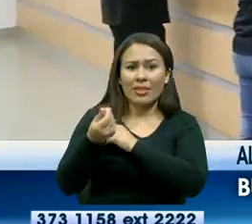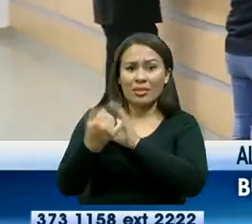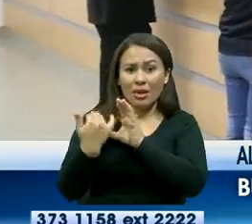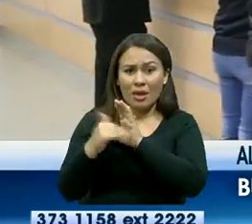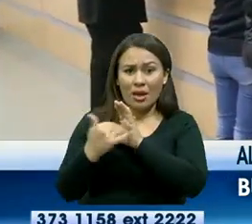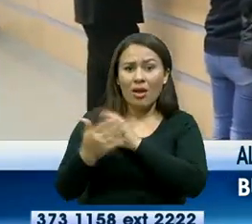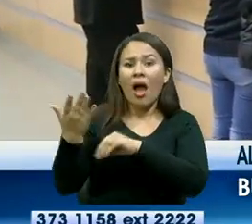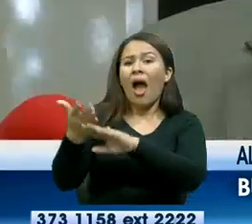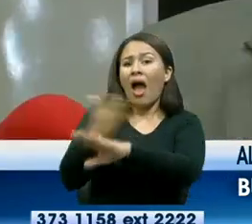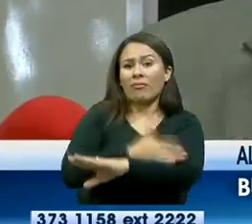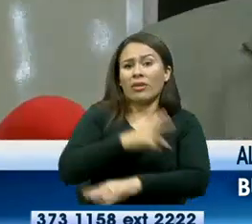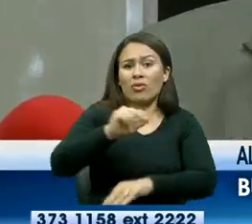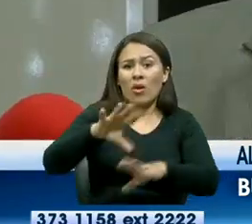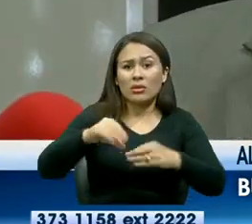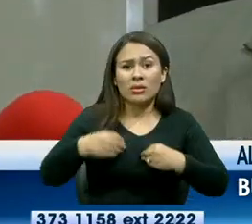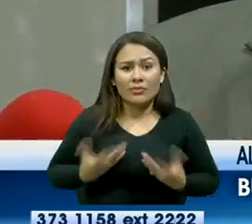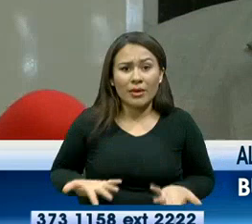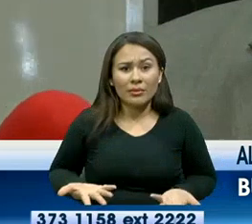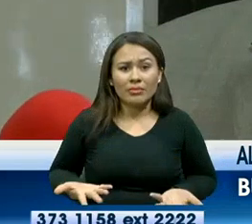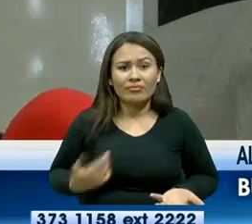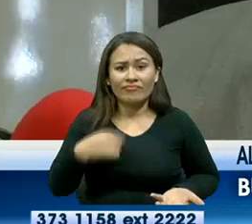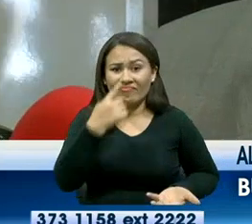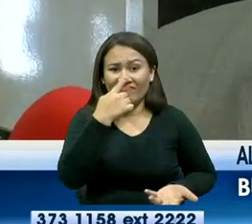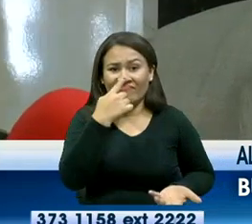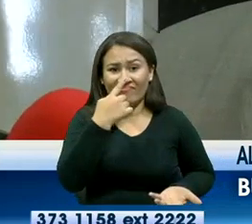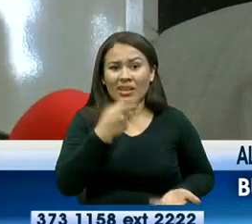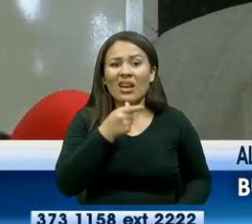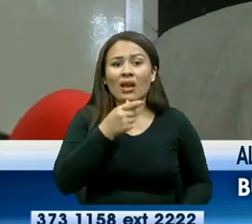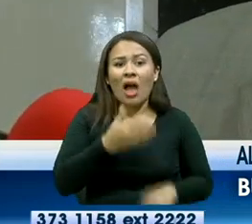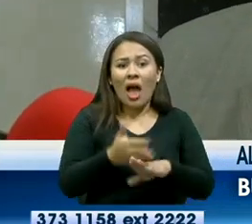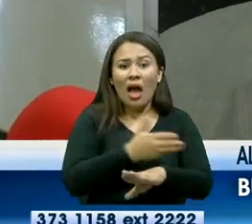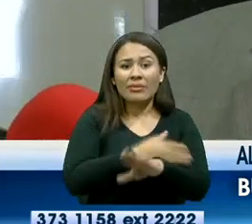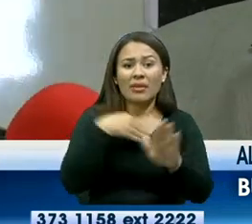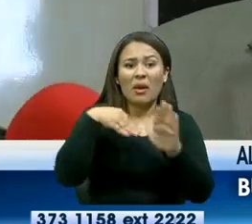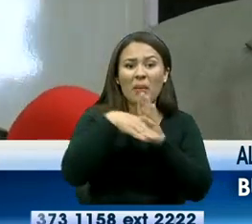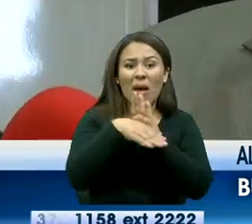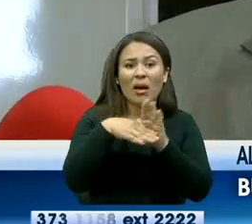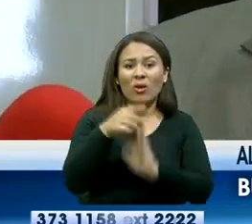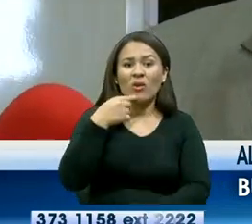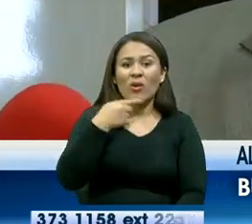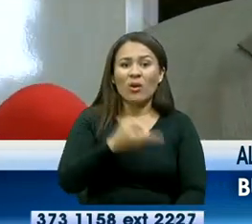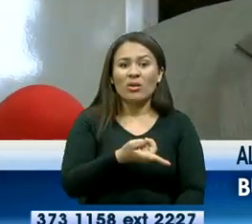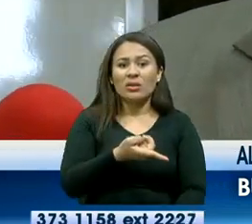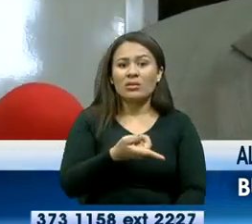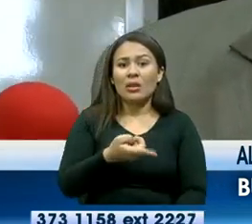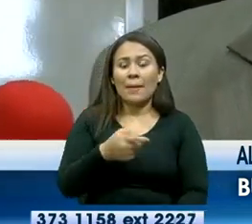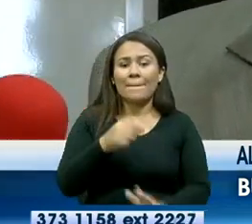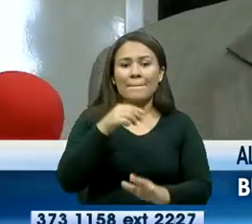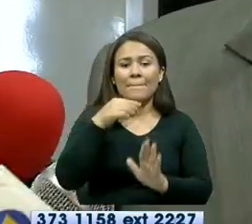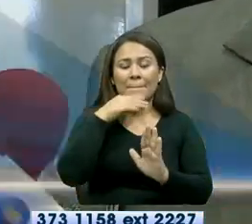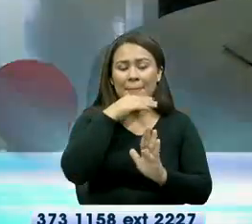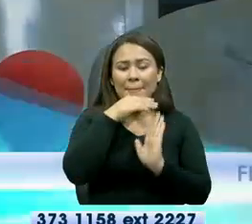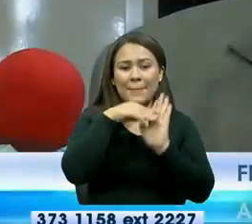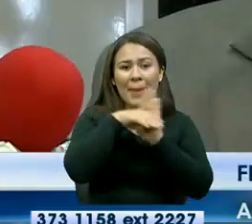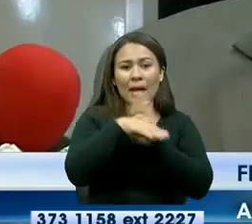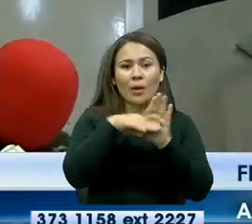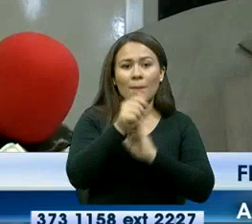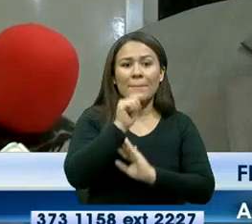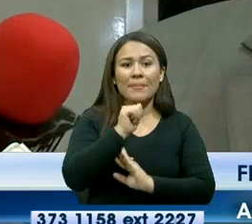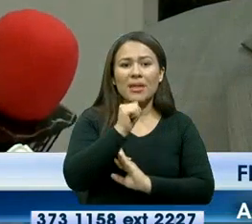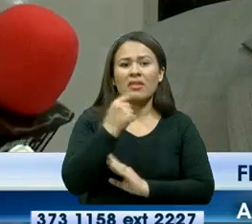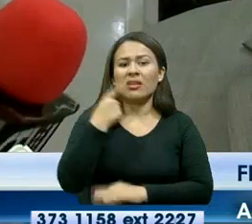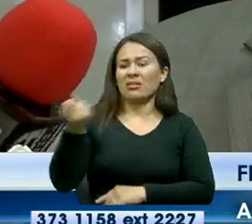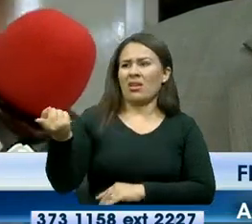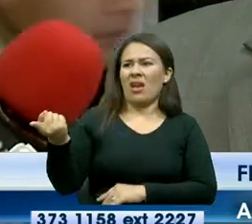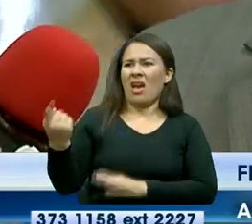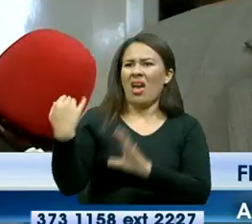que tanto criticaron. Hoy nos llama mucho la atención que la banca privada, que es la que criticó todo el sector de la derecha y de la oposición, que criticó el manejo